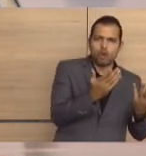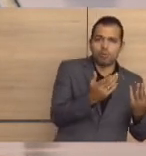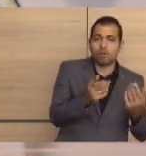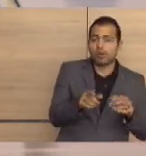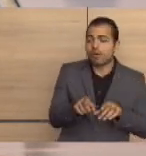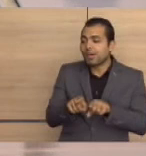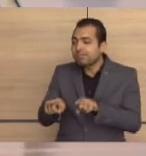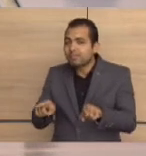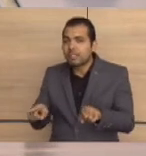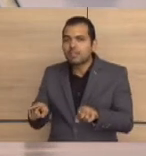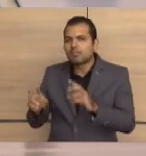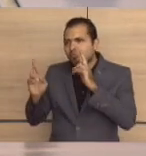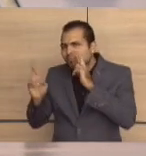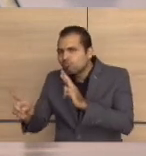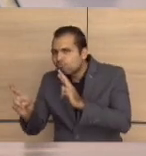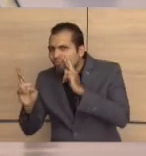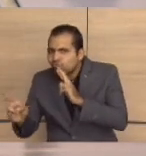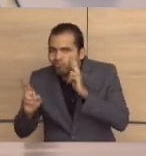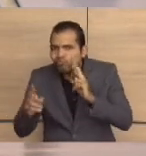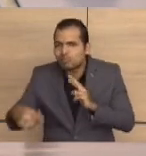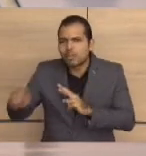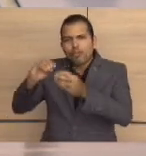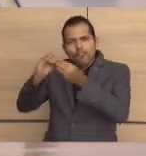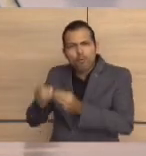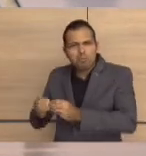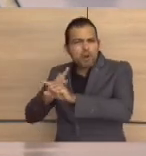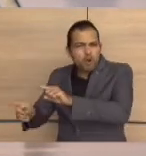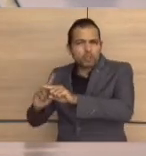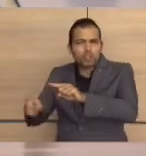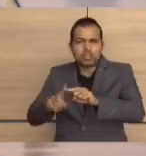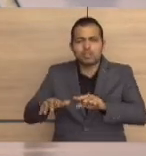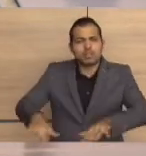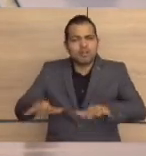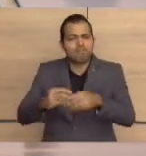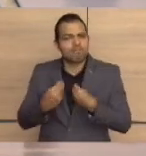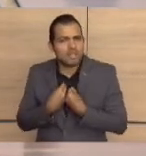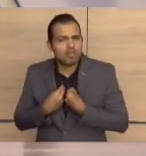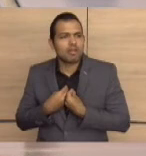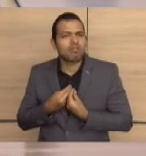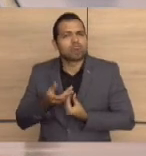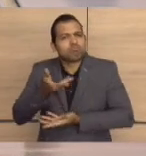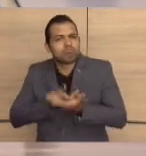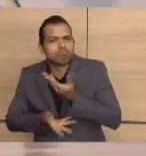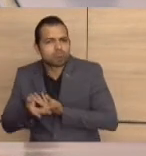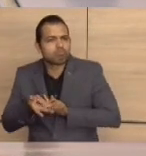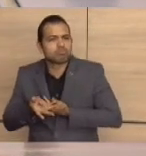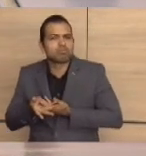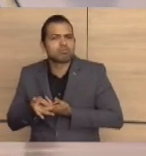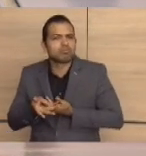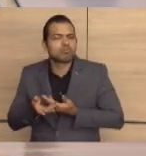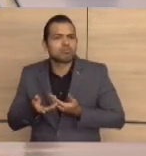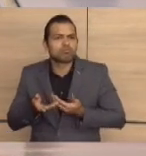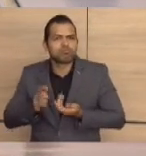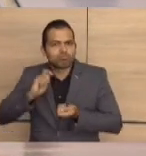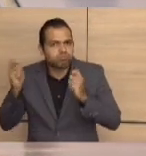y reconocer las diferentes formas que los territorios viven, conviven, conciben, transforman,